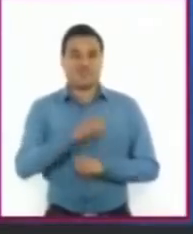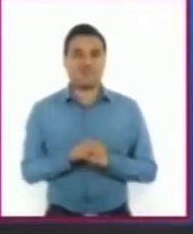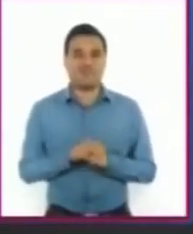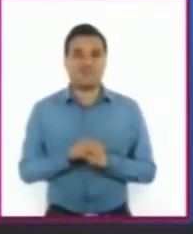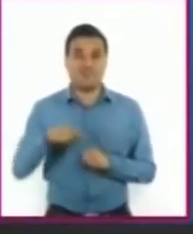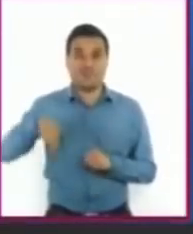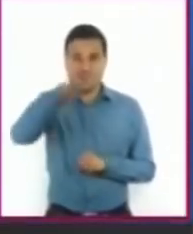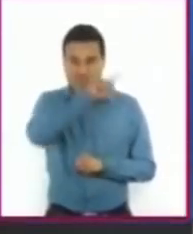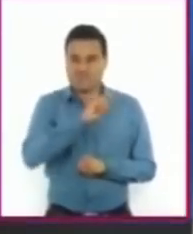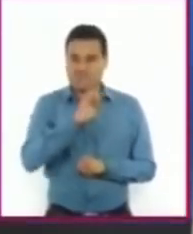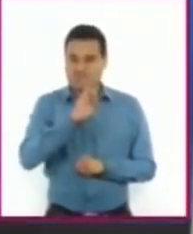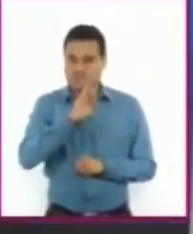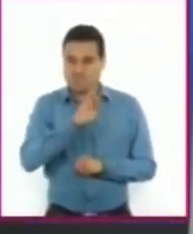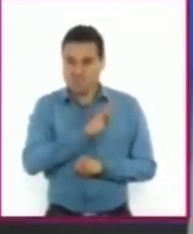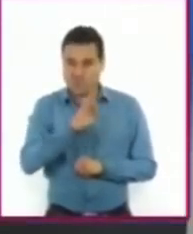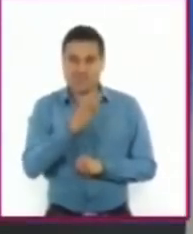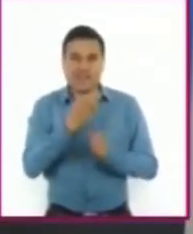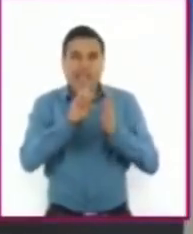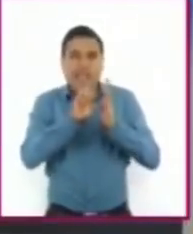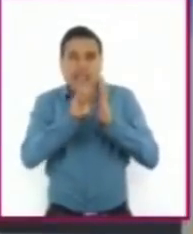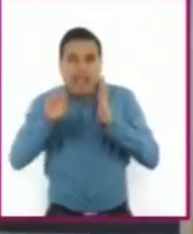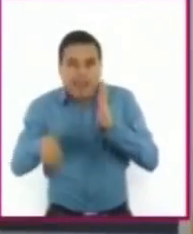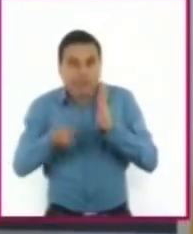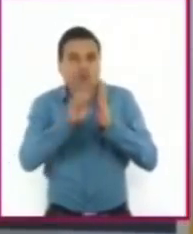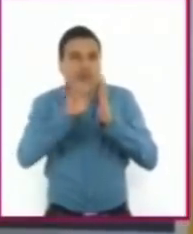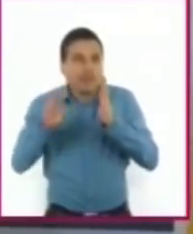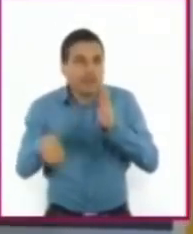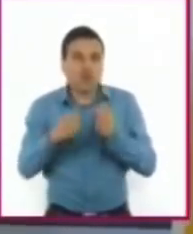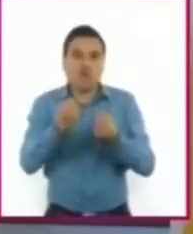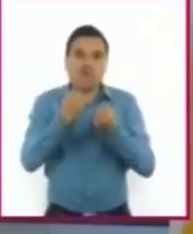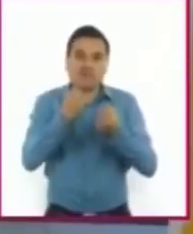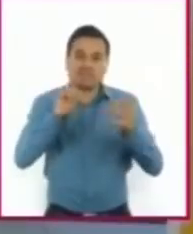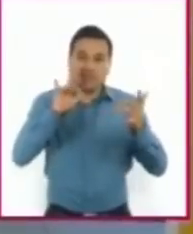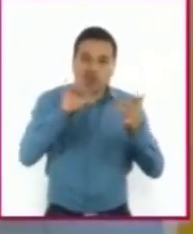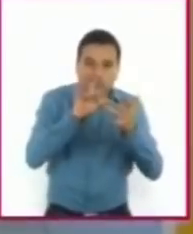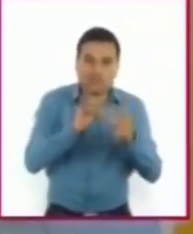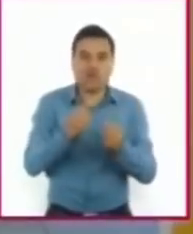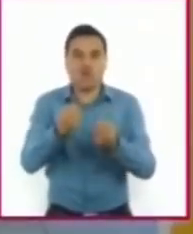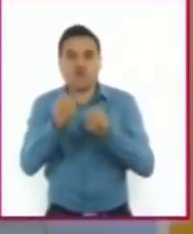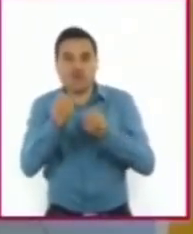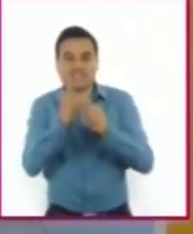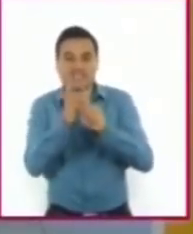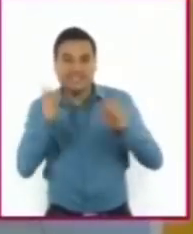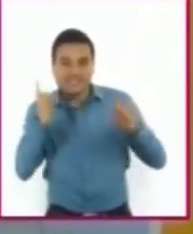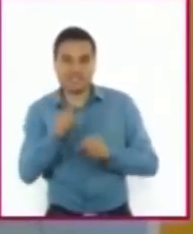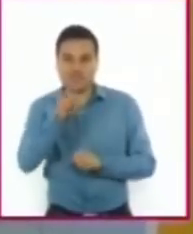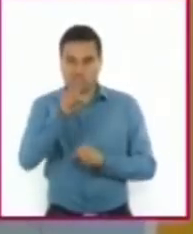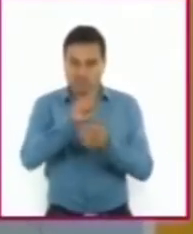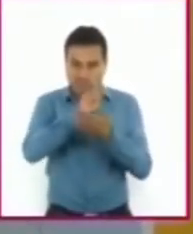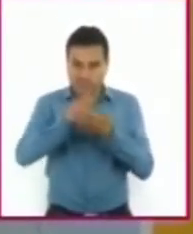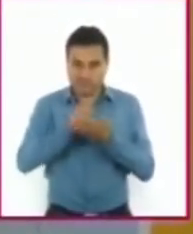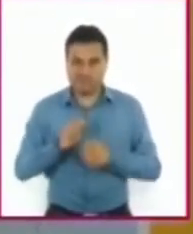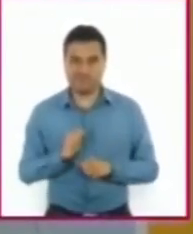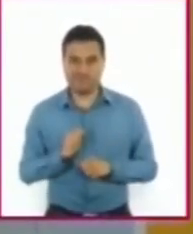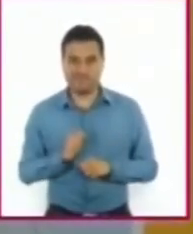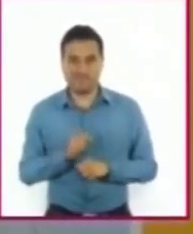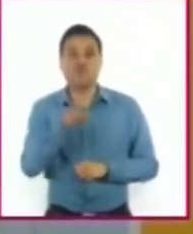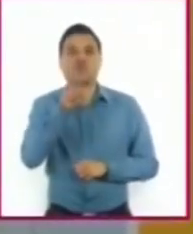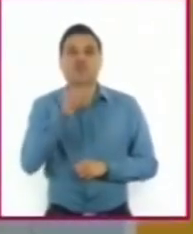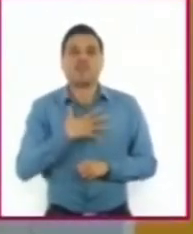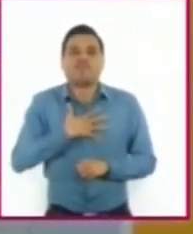a identificar y registrar ejemplos de fuerzas de contacto y a distancia en sus actividades diarias.